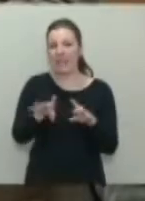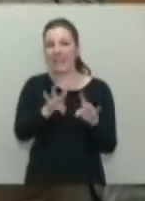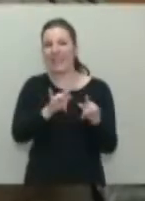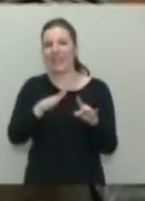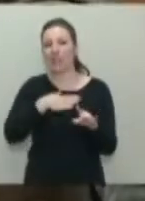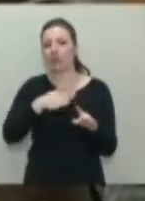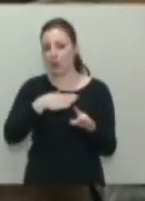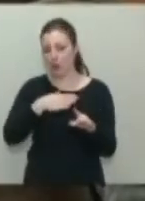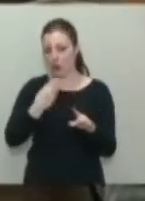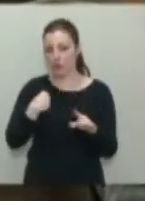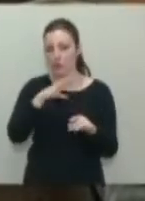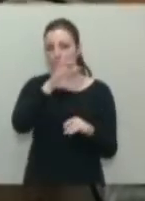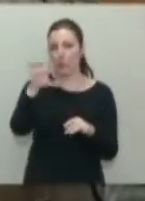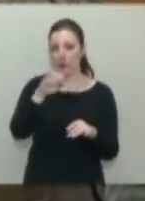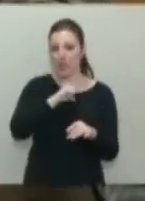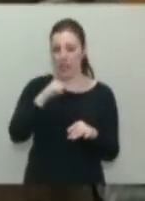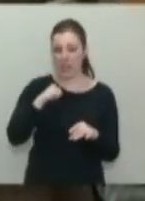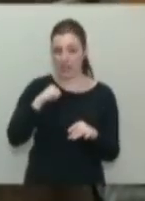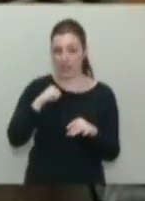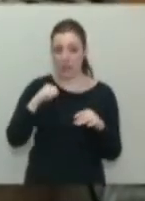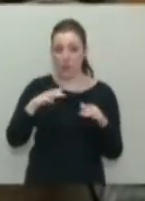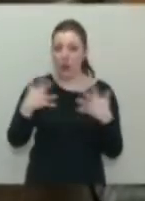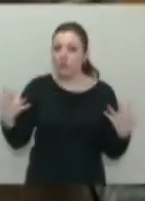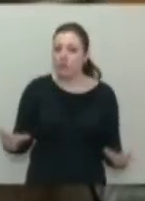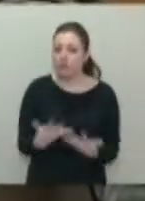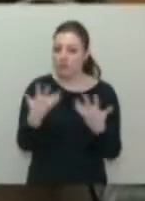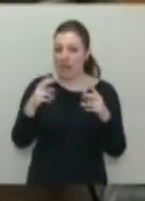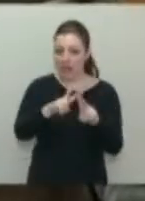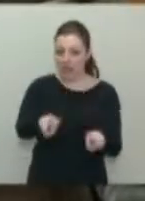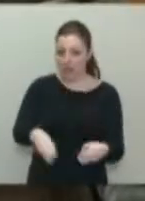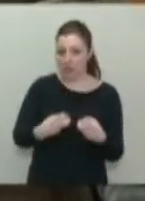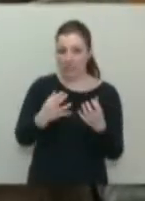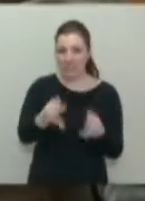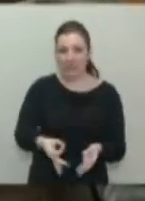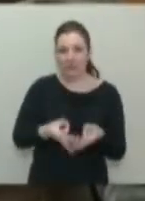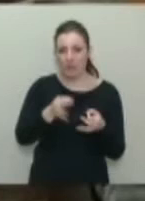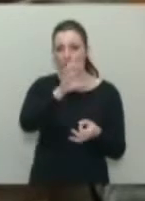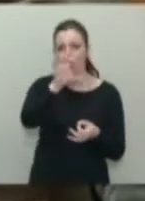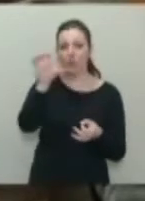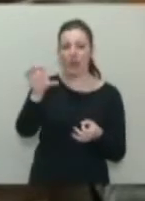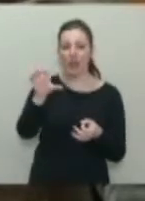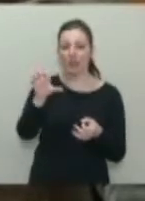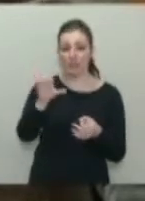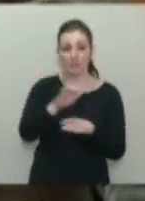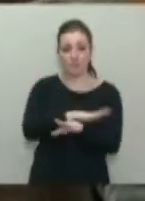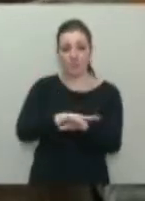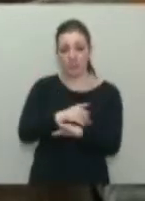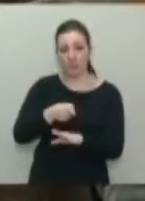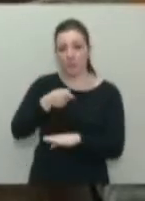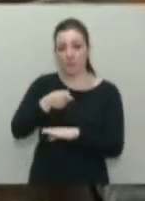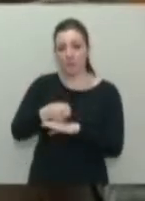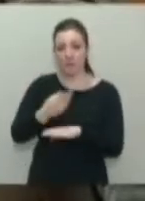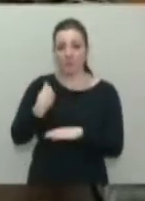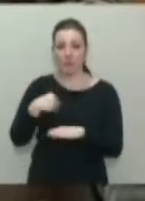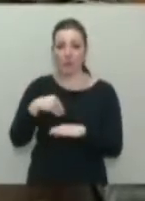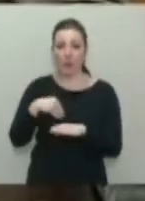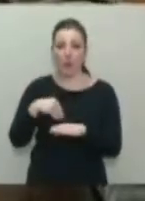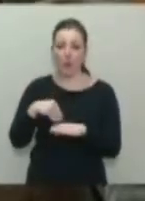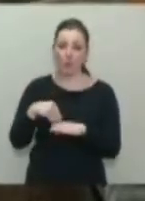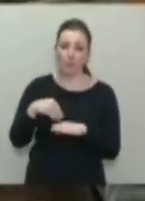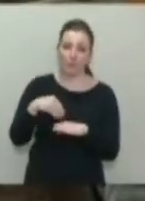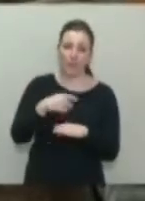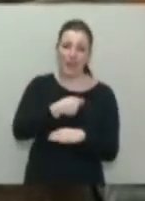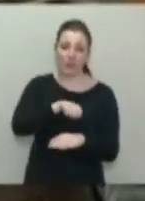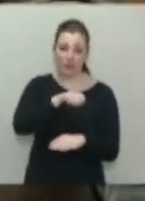de las comunidades que han impulsado esas reformas, que han sido siempre y permanentemente las comunidades gobernadas por partidos nacionalistas. La del